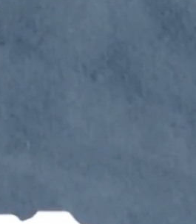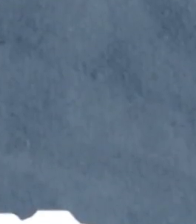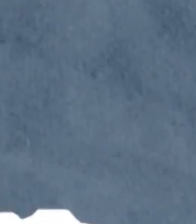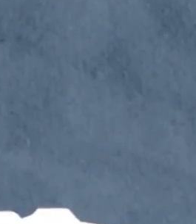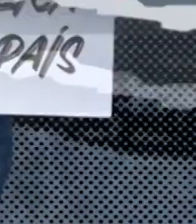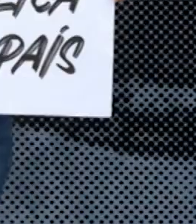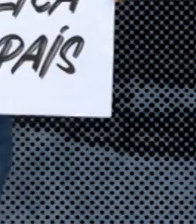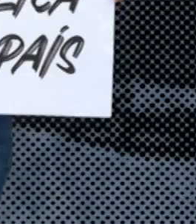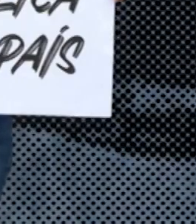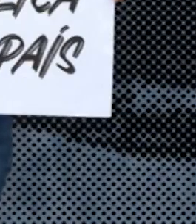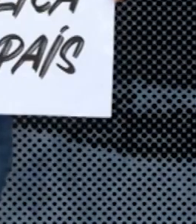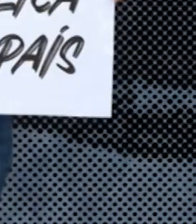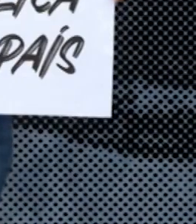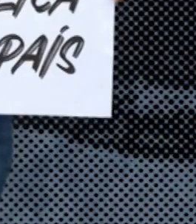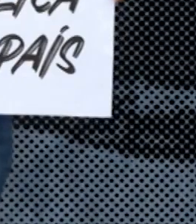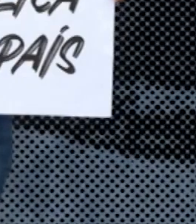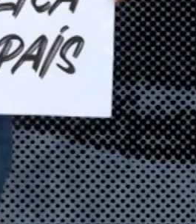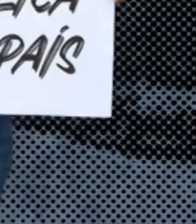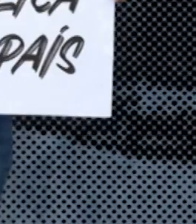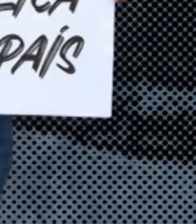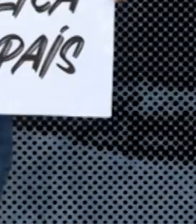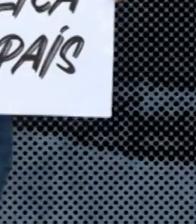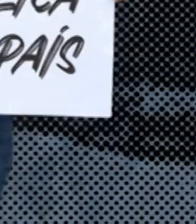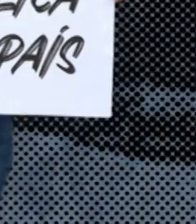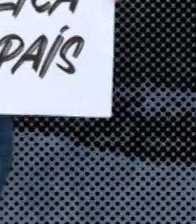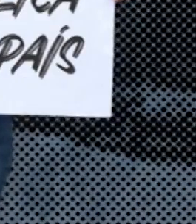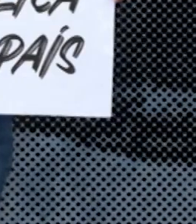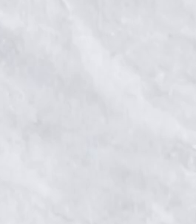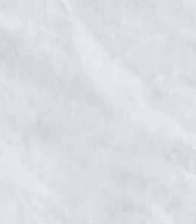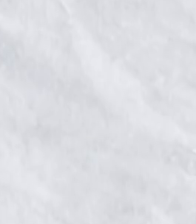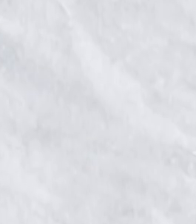Presentó FENAPES. Hagamos un trato por la educación pública.